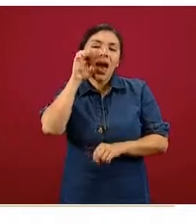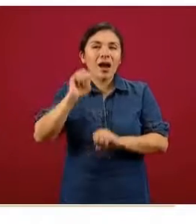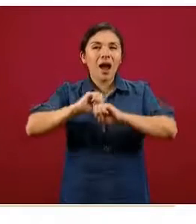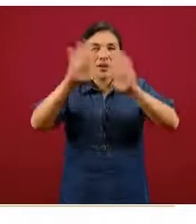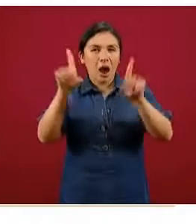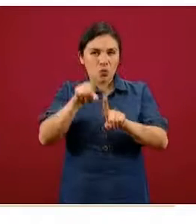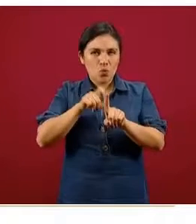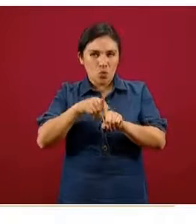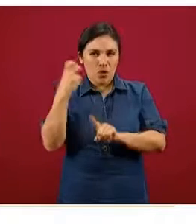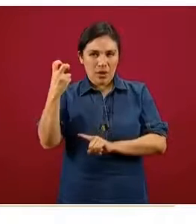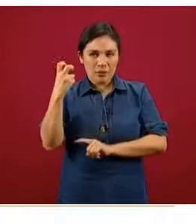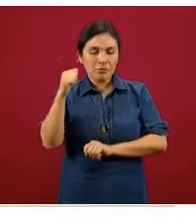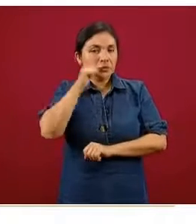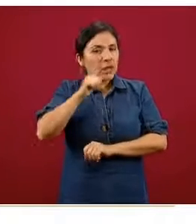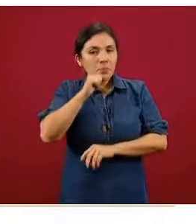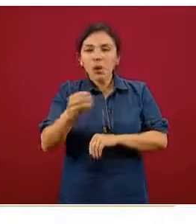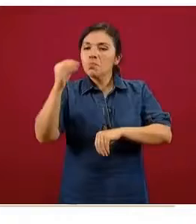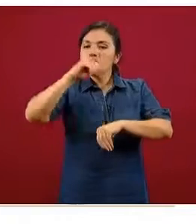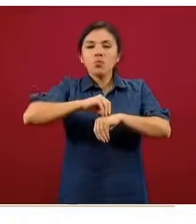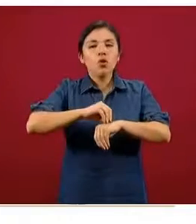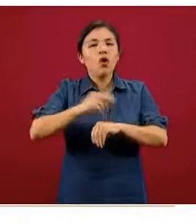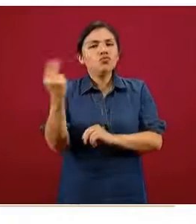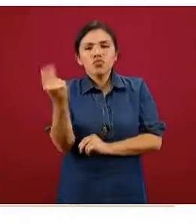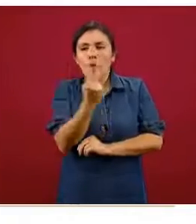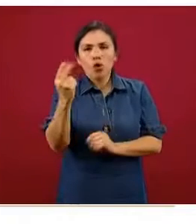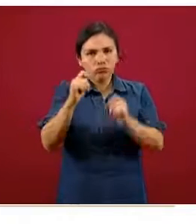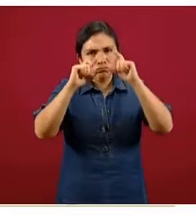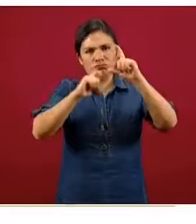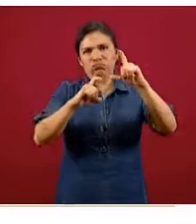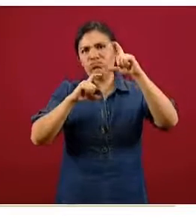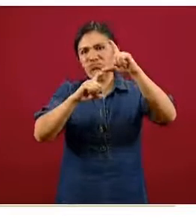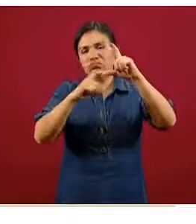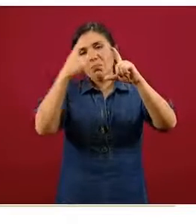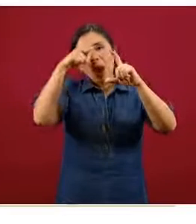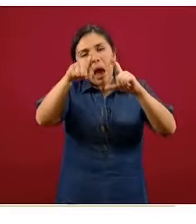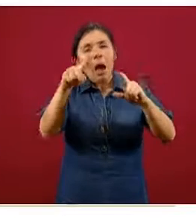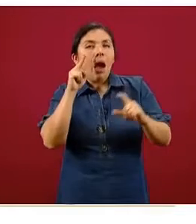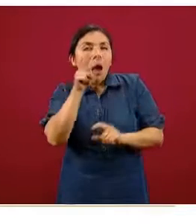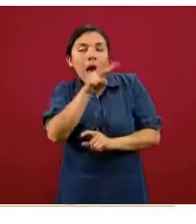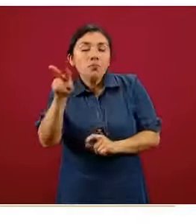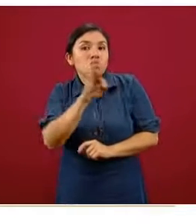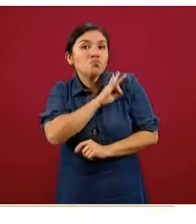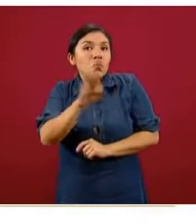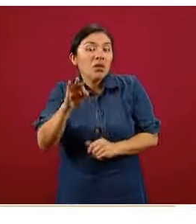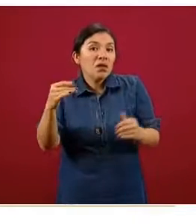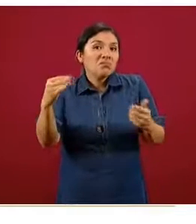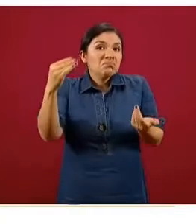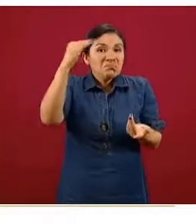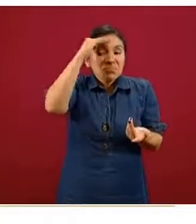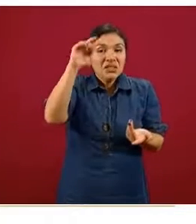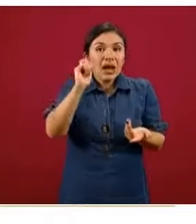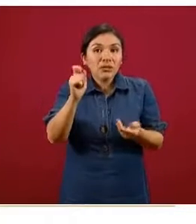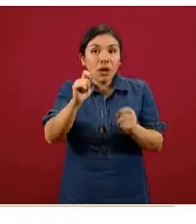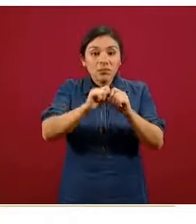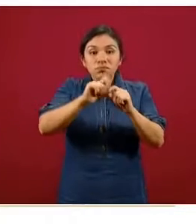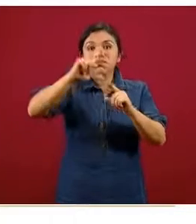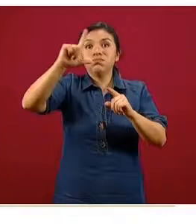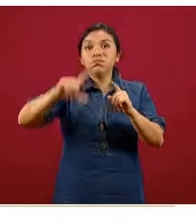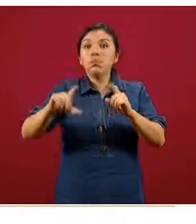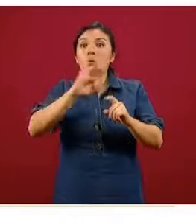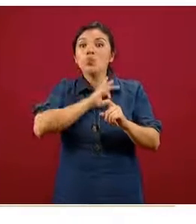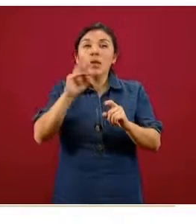Lo colocamos o siempre hemos colocado ambos datos porque hay una expectativa de que esta curva